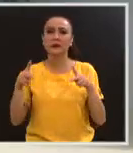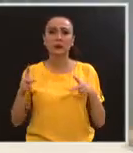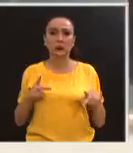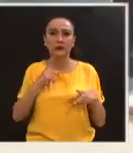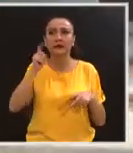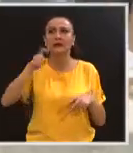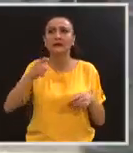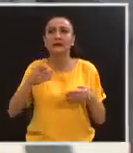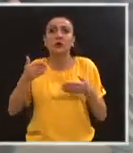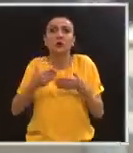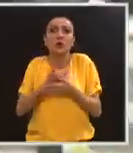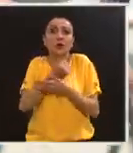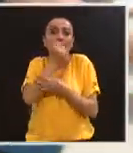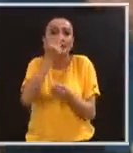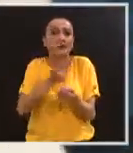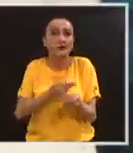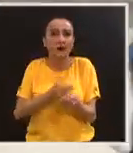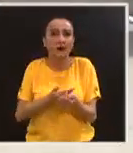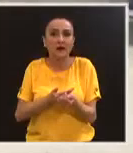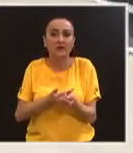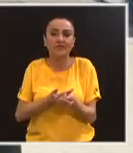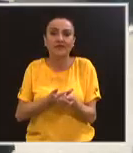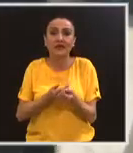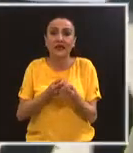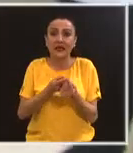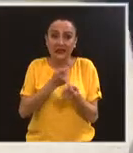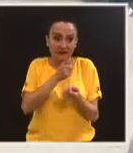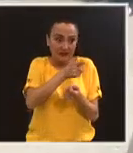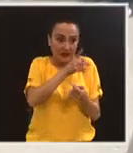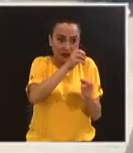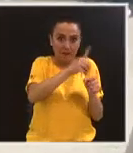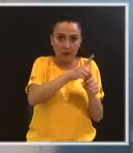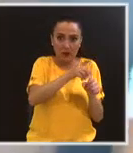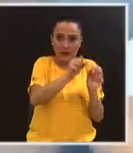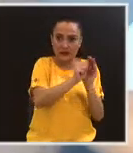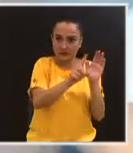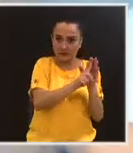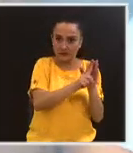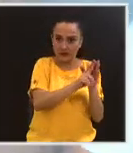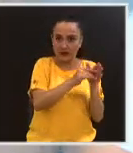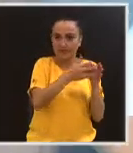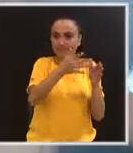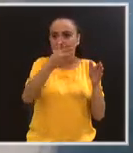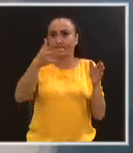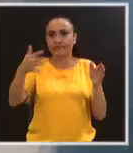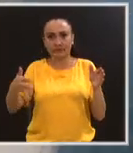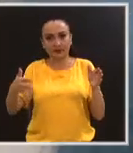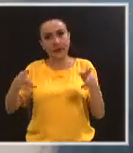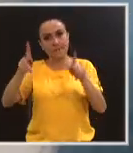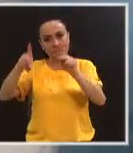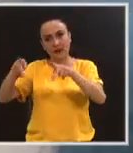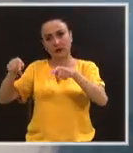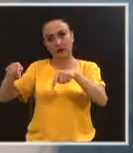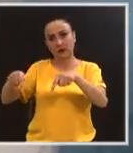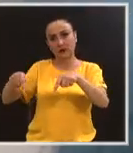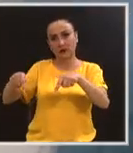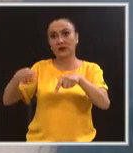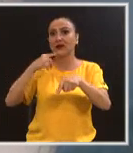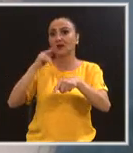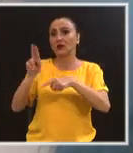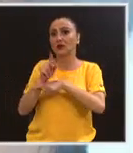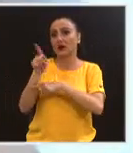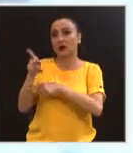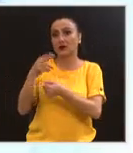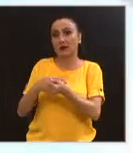solicitan un nuevo hospital van desde los diputados en la asamblea legislativa hasta las personas usuarias del